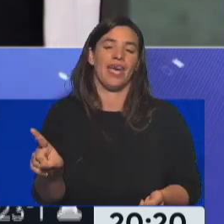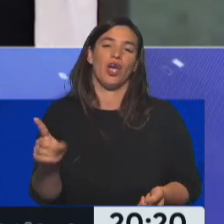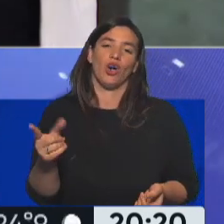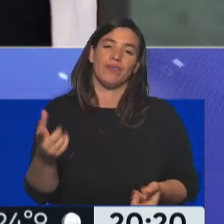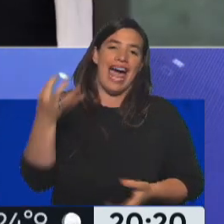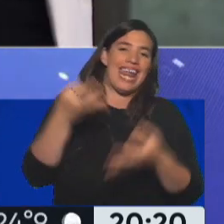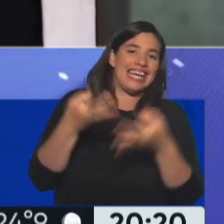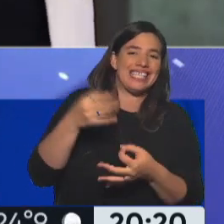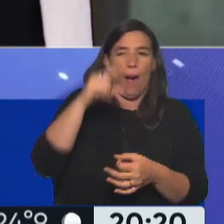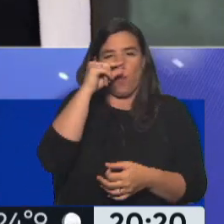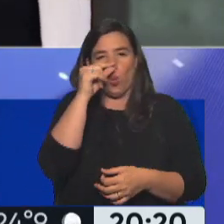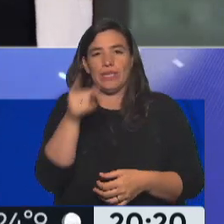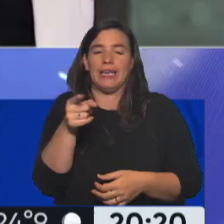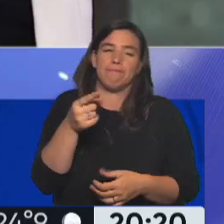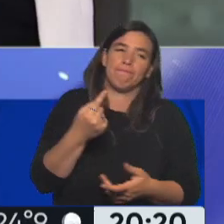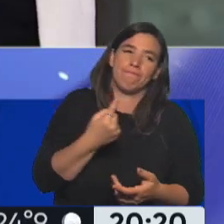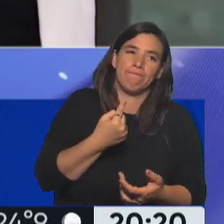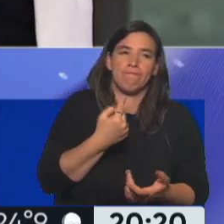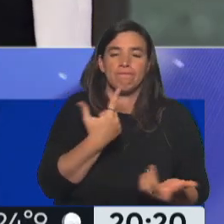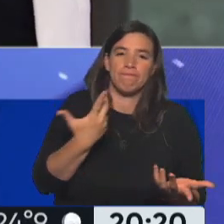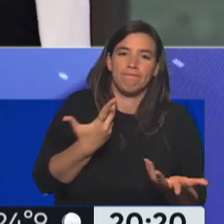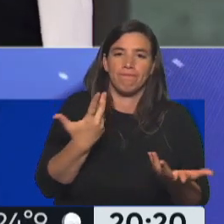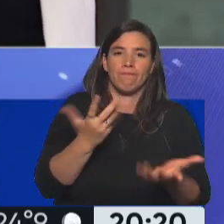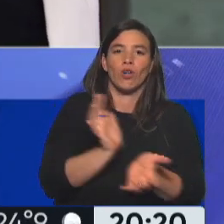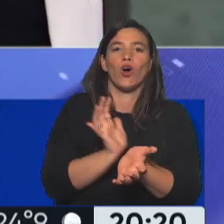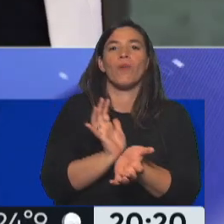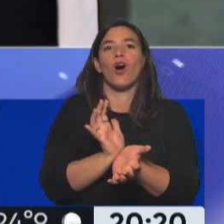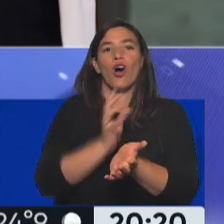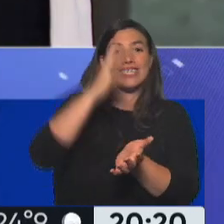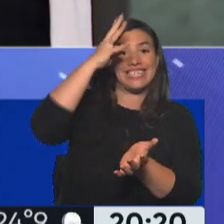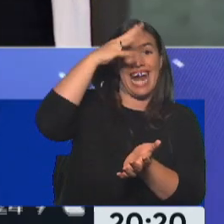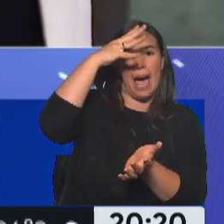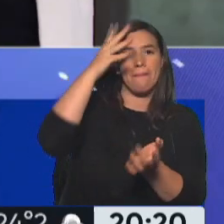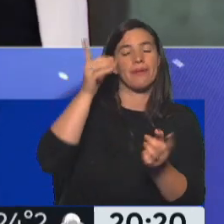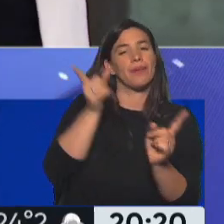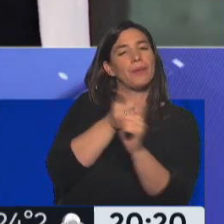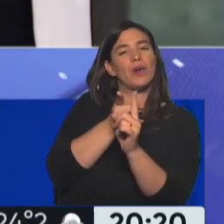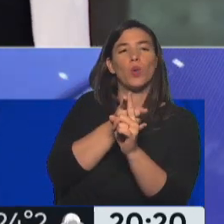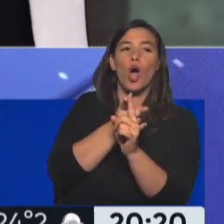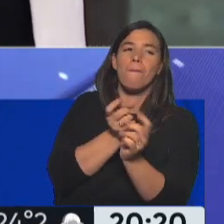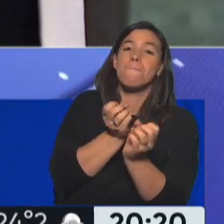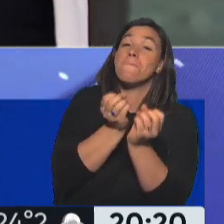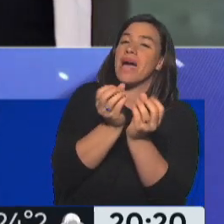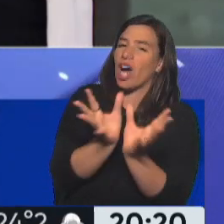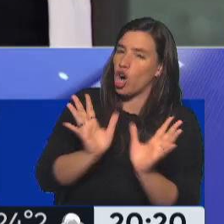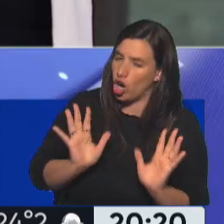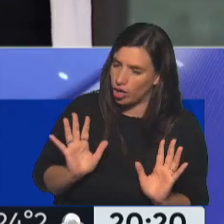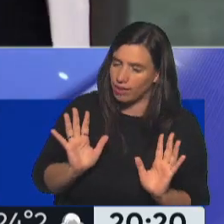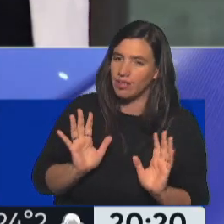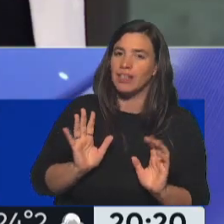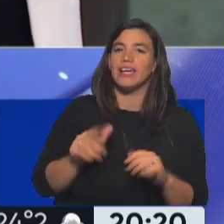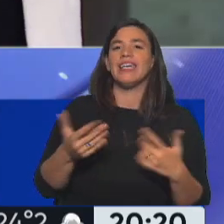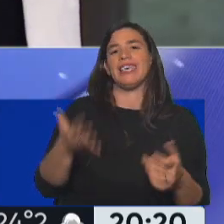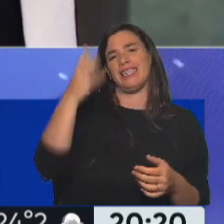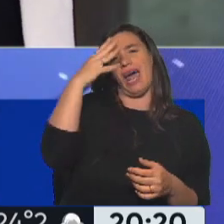que Vladimir Putin mantiene un vínculo más aceitado con Donald Trump, que va a asumir el 20 de enero próximo y que ya dijo que él se va a encargar